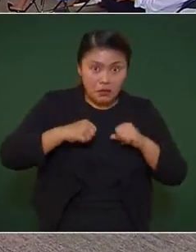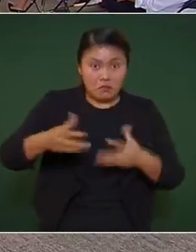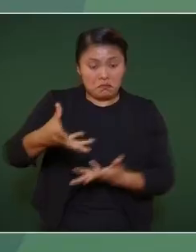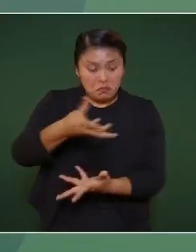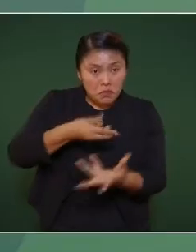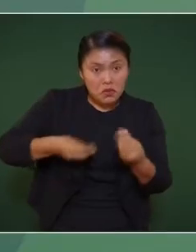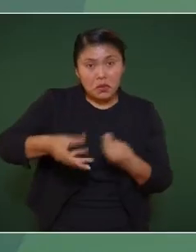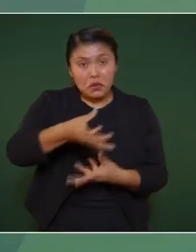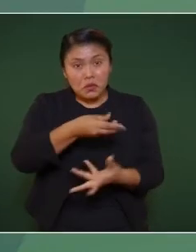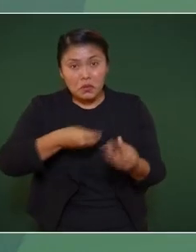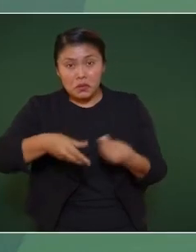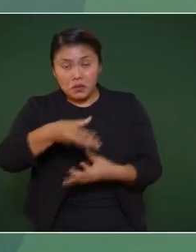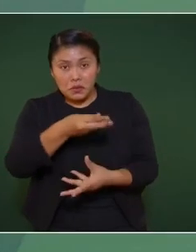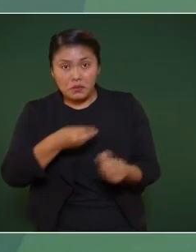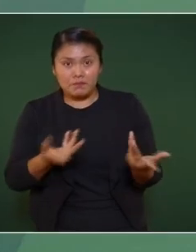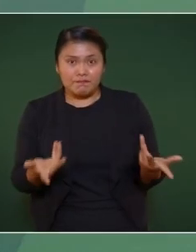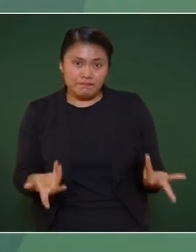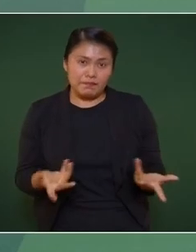económica.